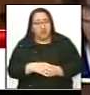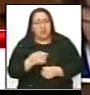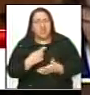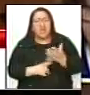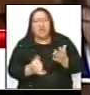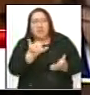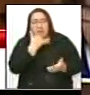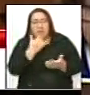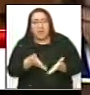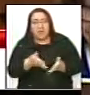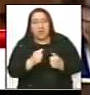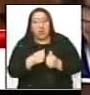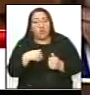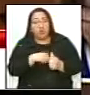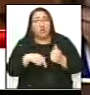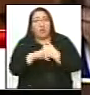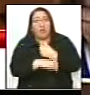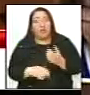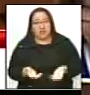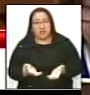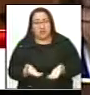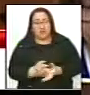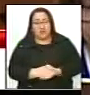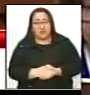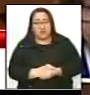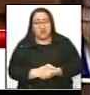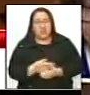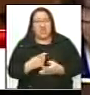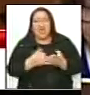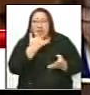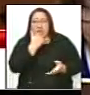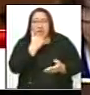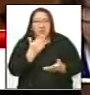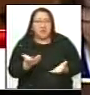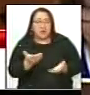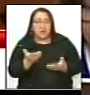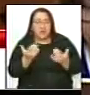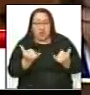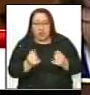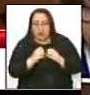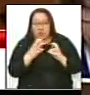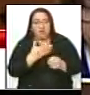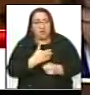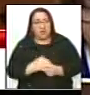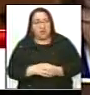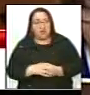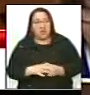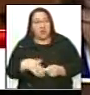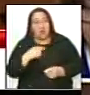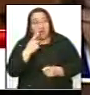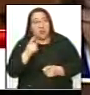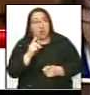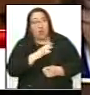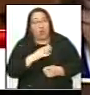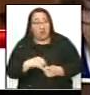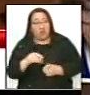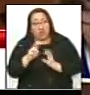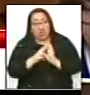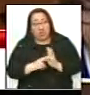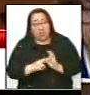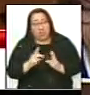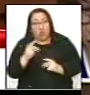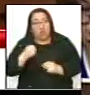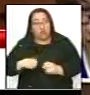está sucediendo con nuestro país? ¿Qué está sucediendo hoy día, presidente, probablemente en un gobierno regional,